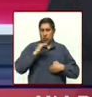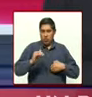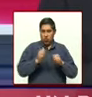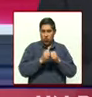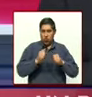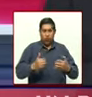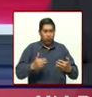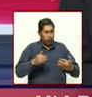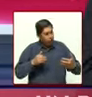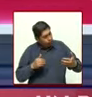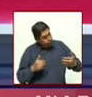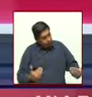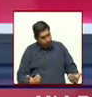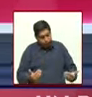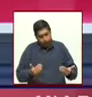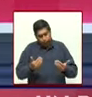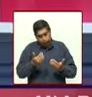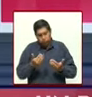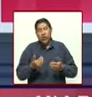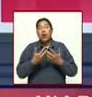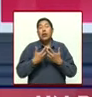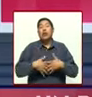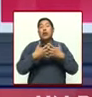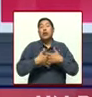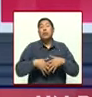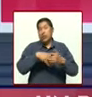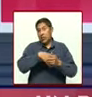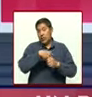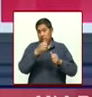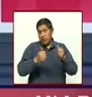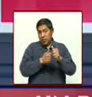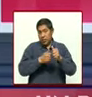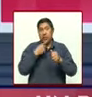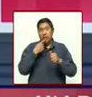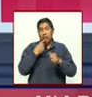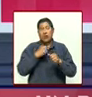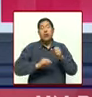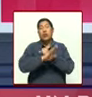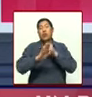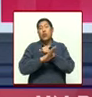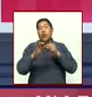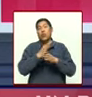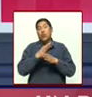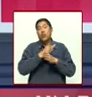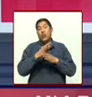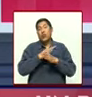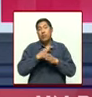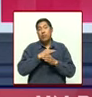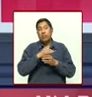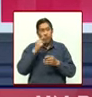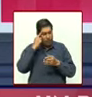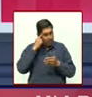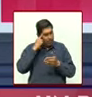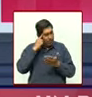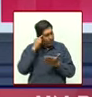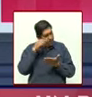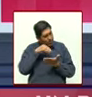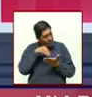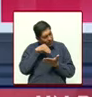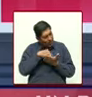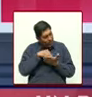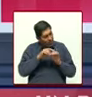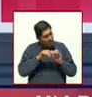robots todavía está en sus primeras fases, las empresas detrás de estos proyectos aseguran que la seguridad y funcionalidad están en el centro de su diseño.